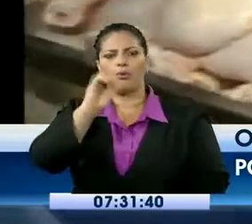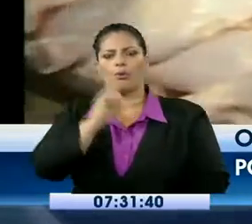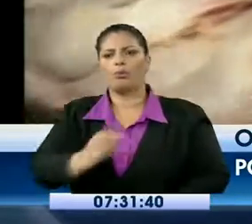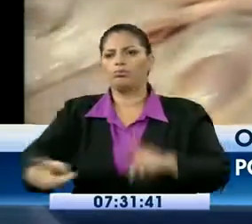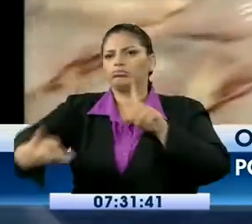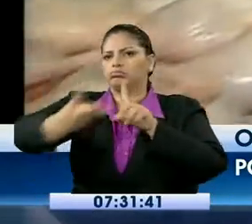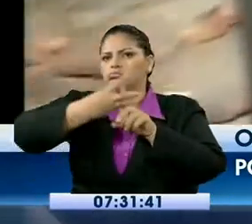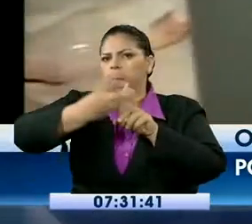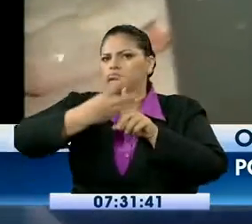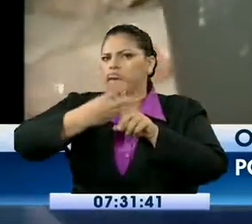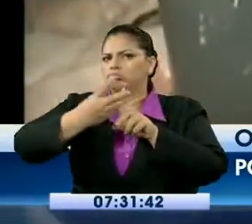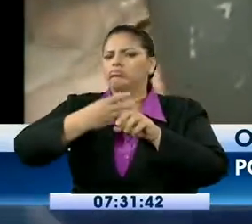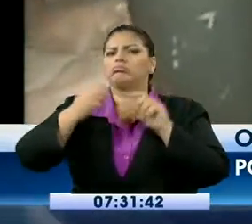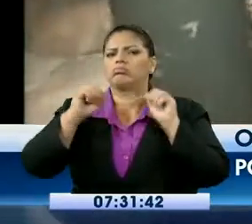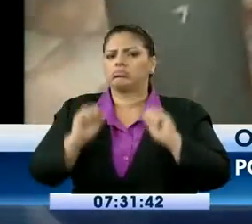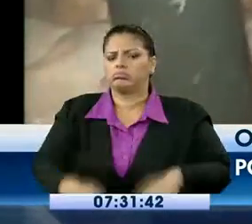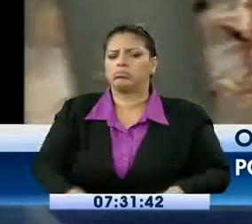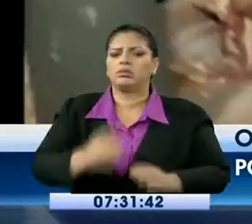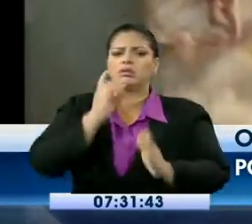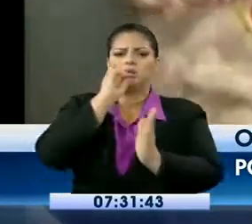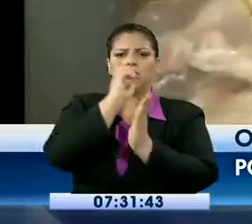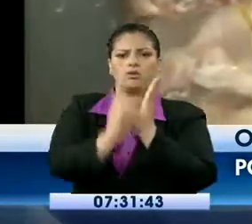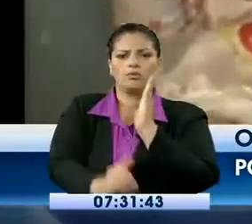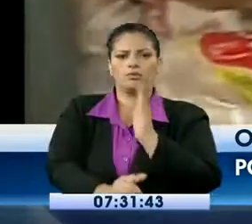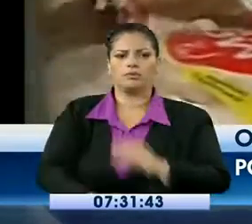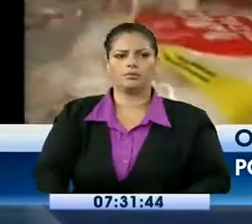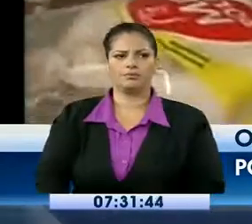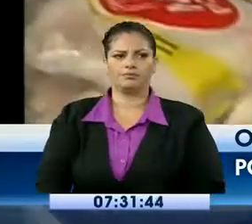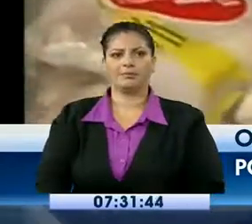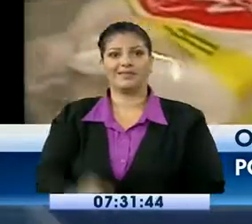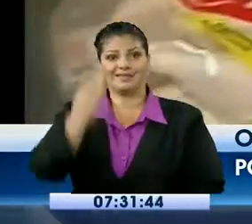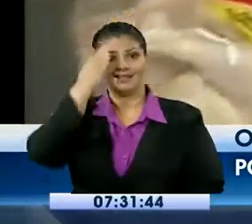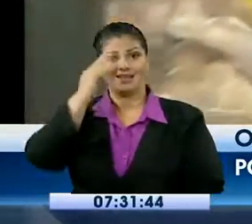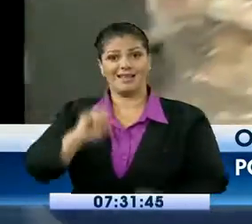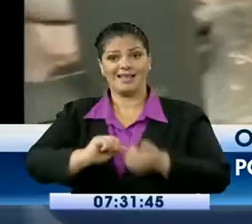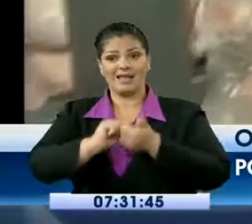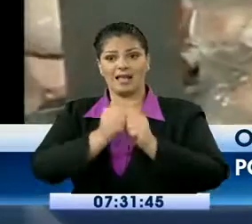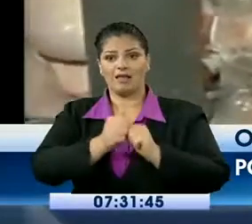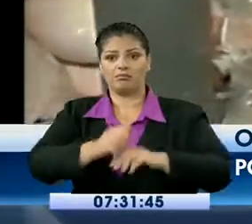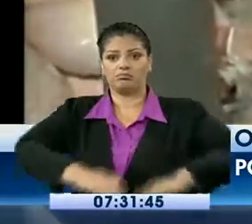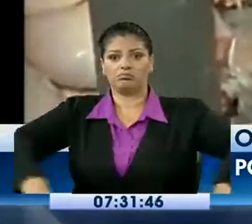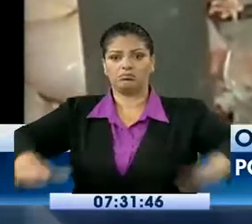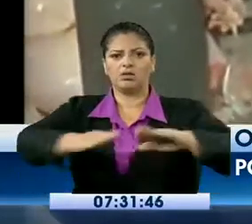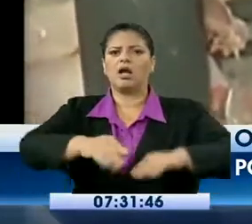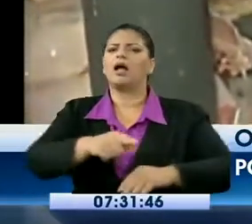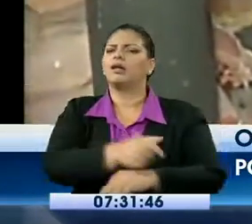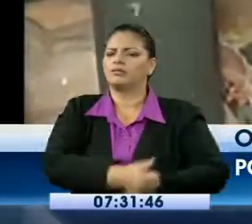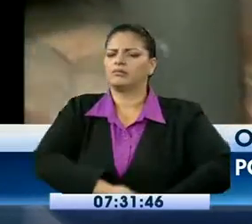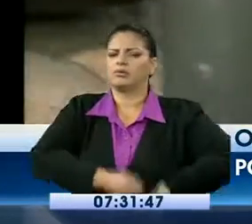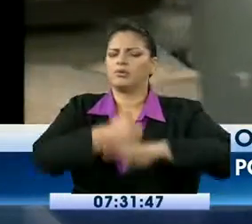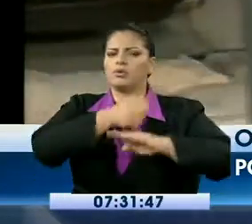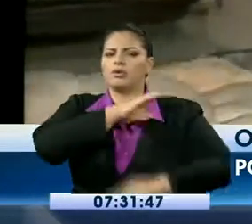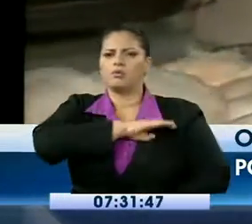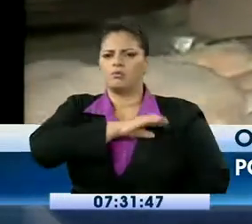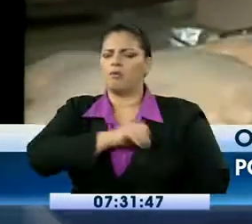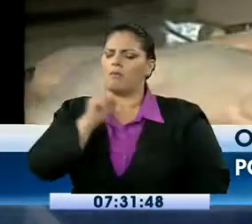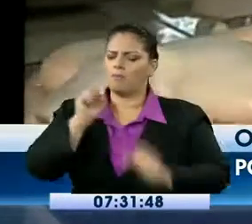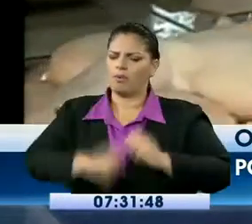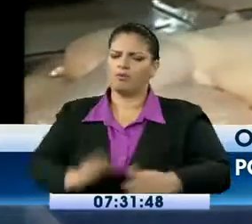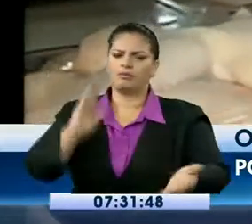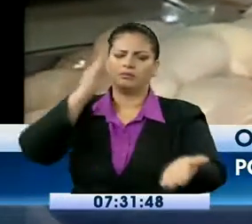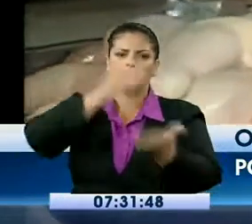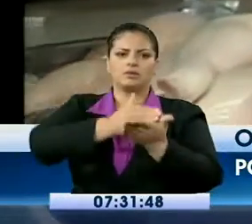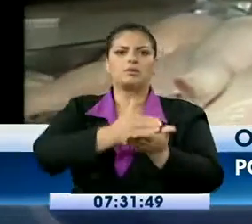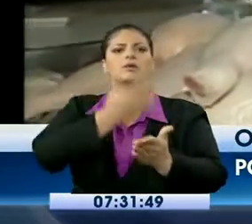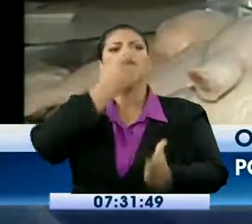la ciudadanía puede denunciar. Aparte que en cada circunscripción, en cada distrito, se encuentra una comisaría de policía. Los controles en los mercados son